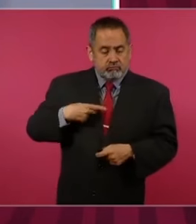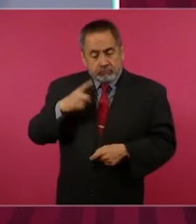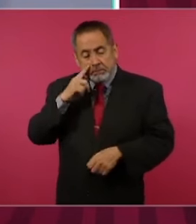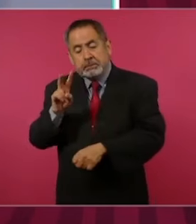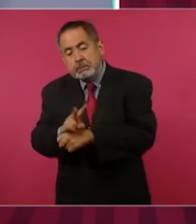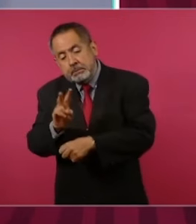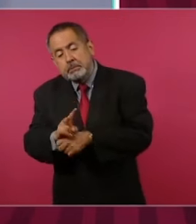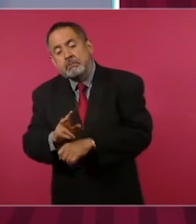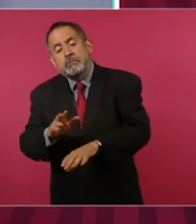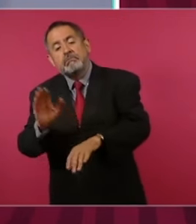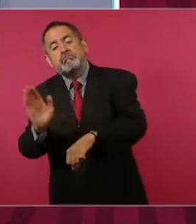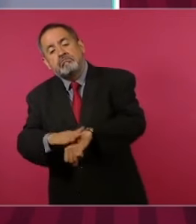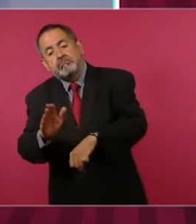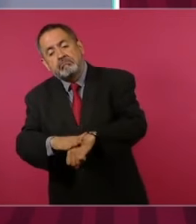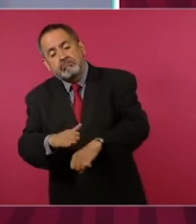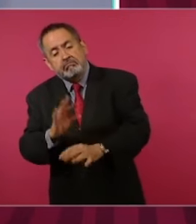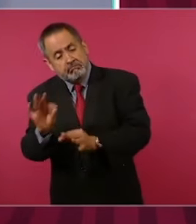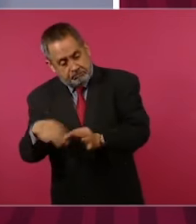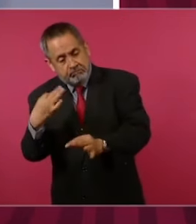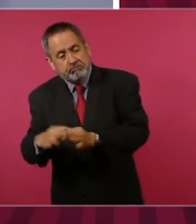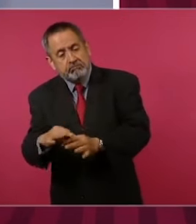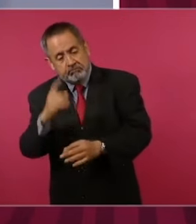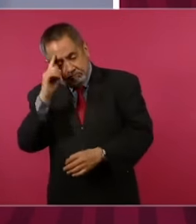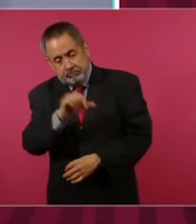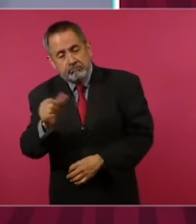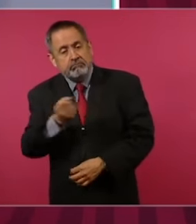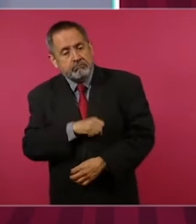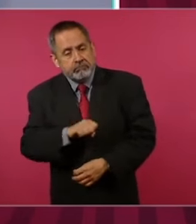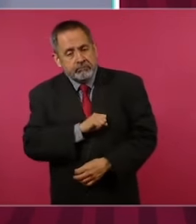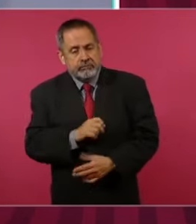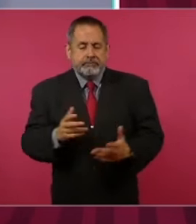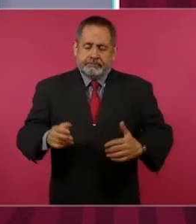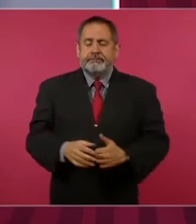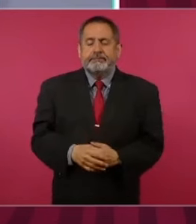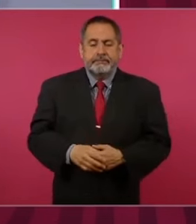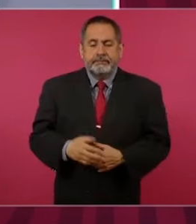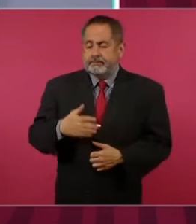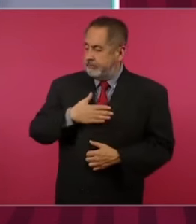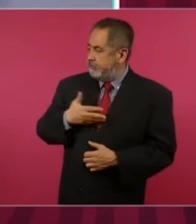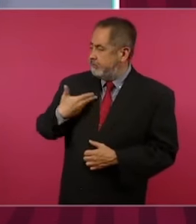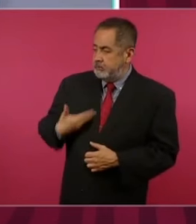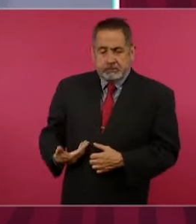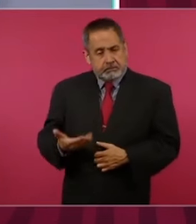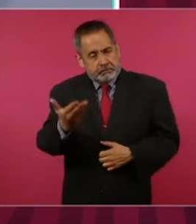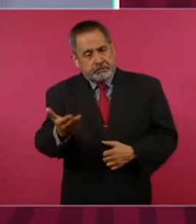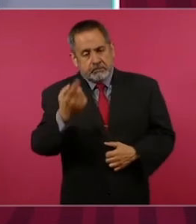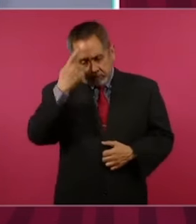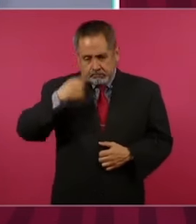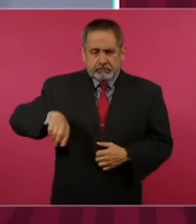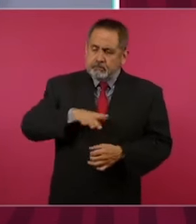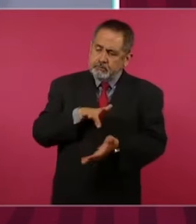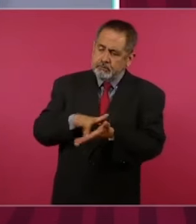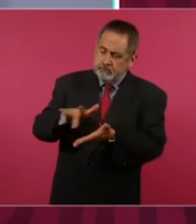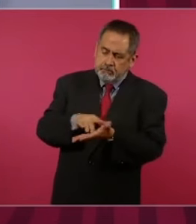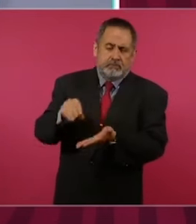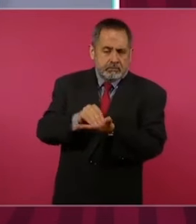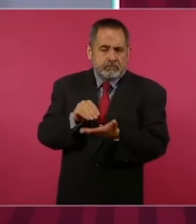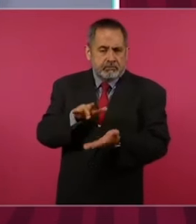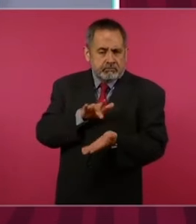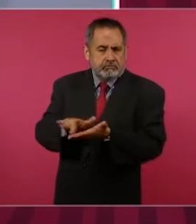que se cumpla con el derecho a la salud. De nuestra parte, señor presidente, seguiremos apoyando y fortaleciendo